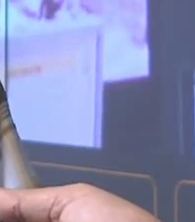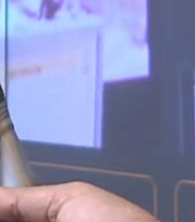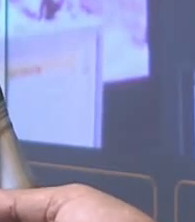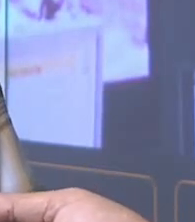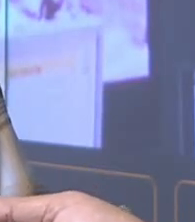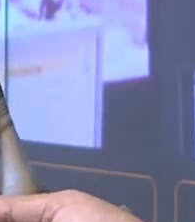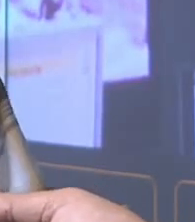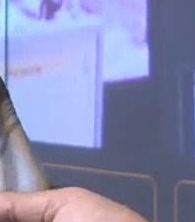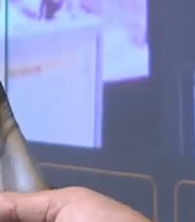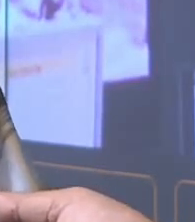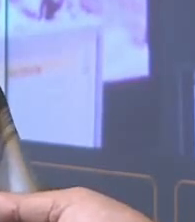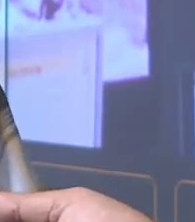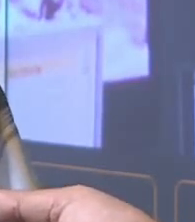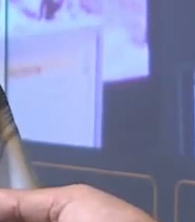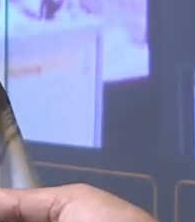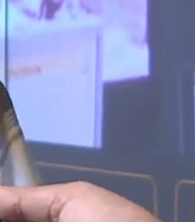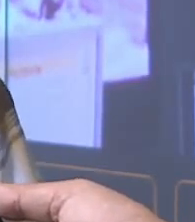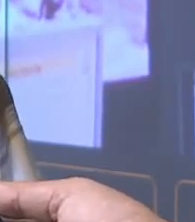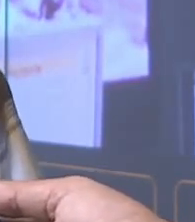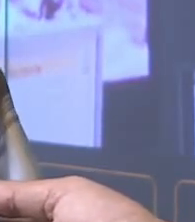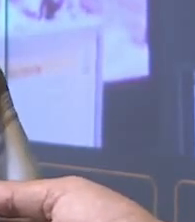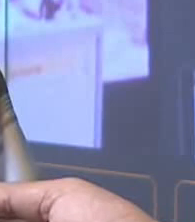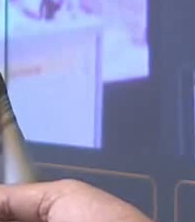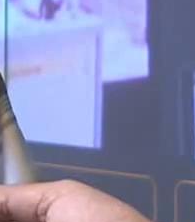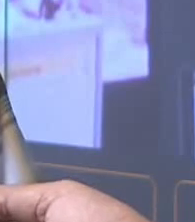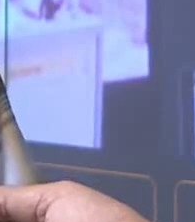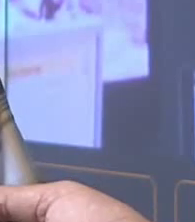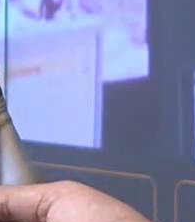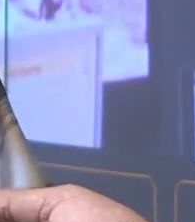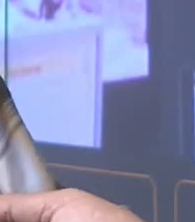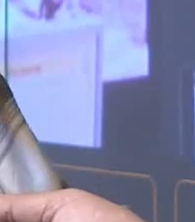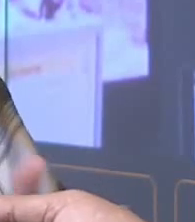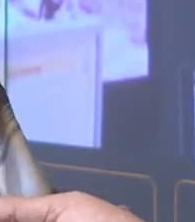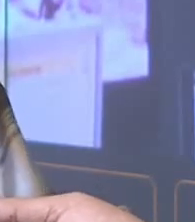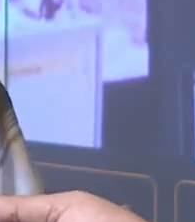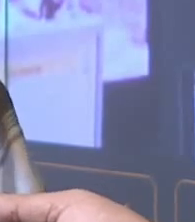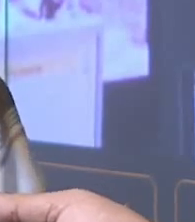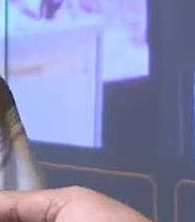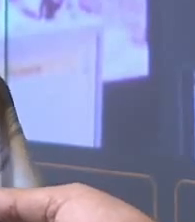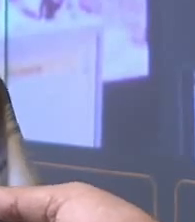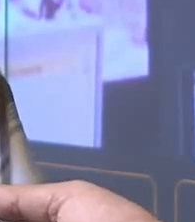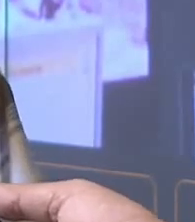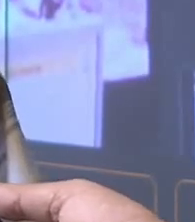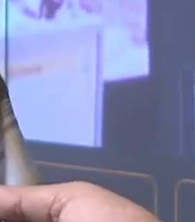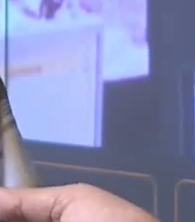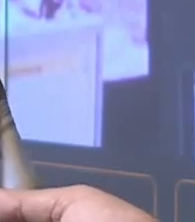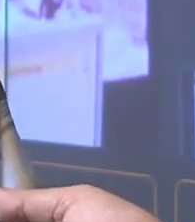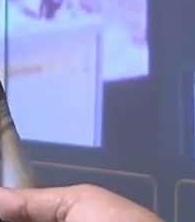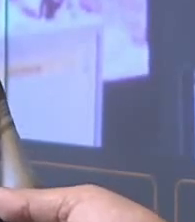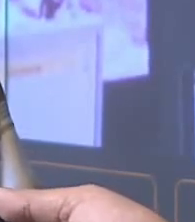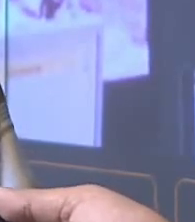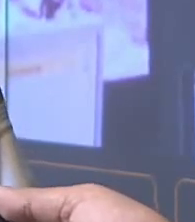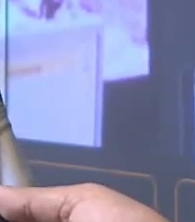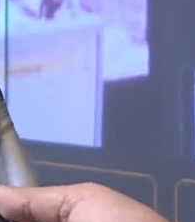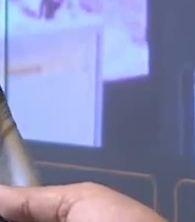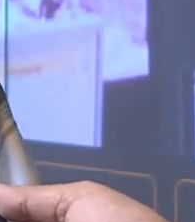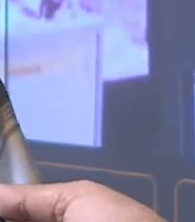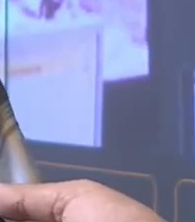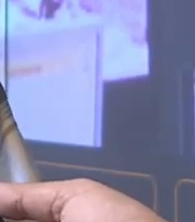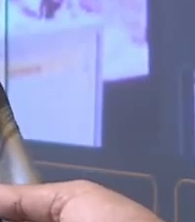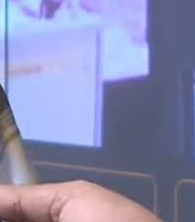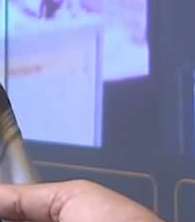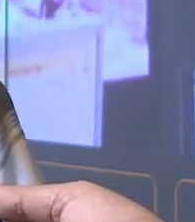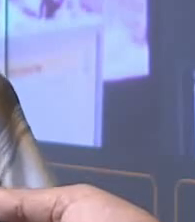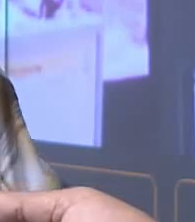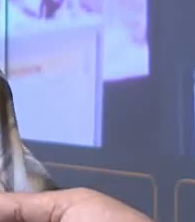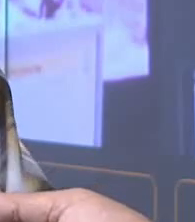ajuste en la turbina, y en función de esos resultados es que la unidad podía nuevamente incorporarse al sistema. En estos momentos está